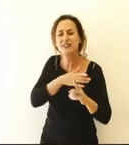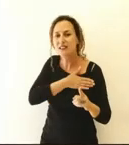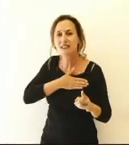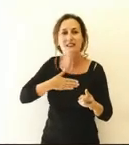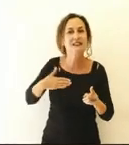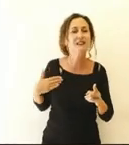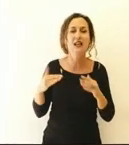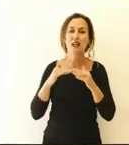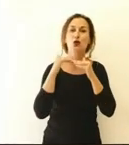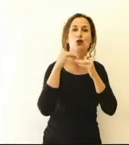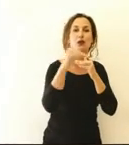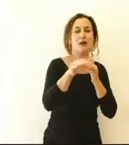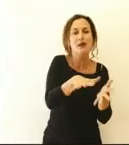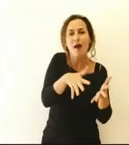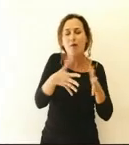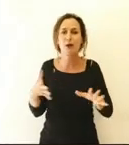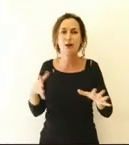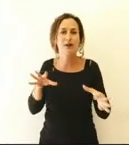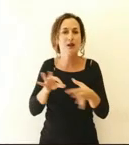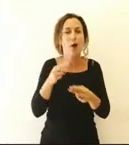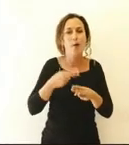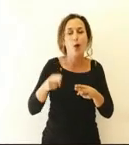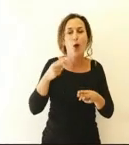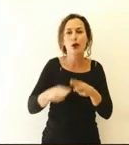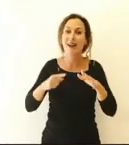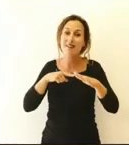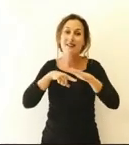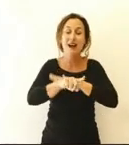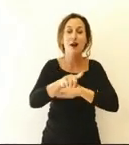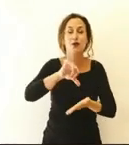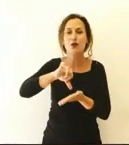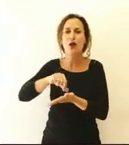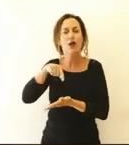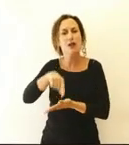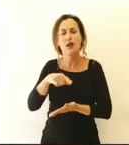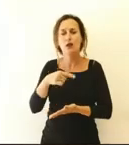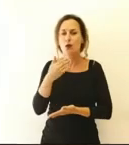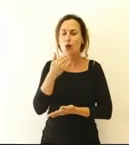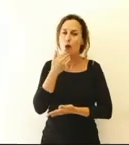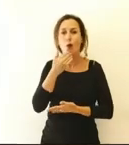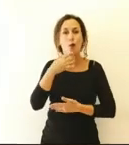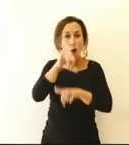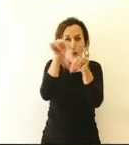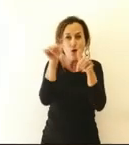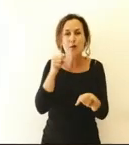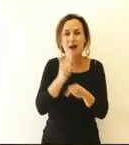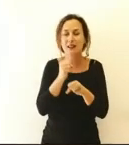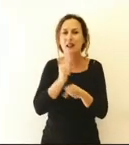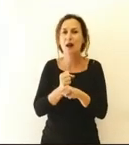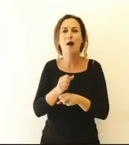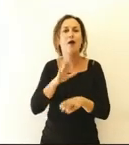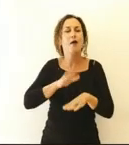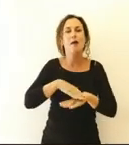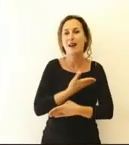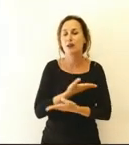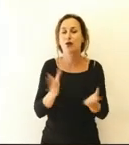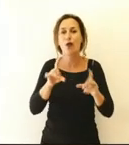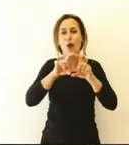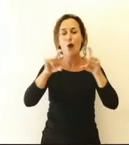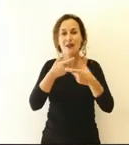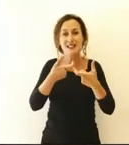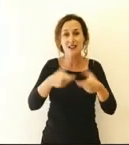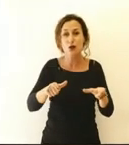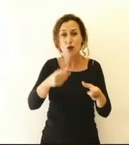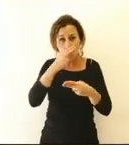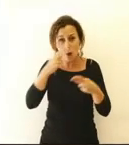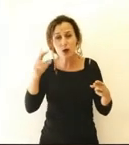las políticas de desarrollo urbano. Se concibe como un método de trabajo y un proceso para todos los actores, tanto públicos y privados, que